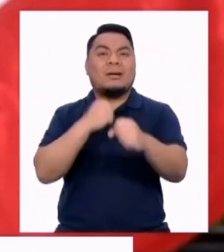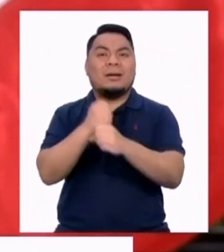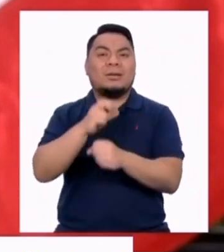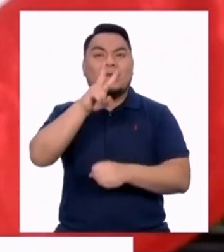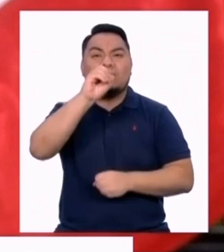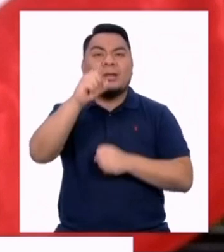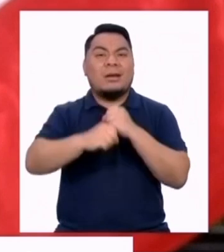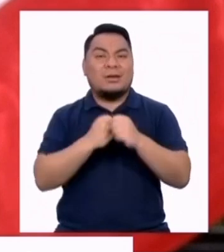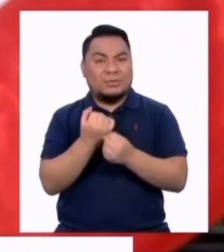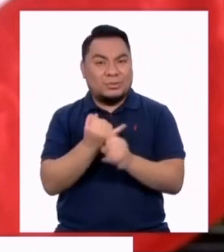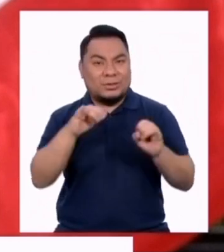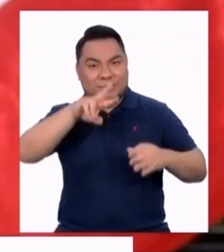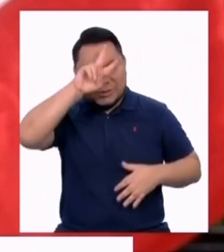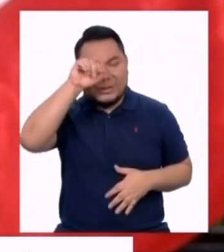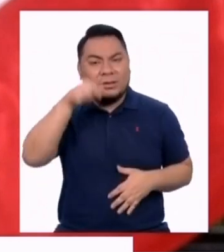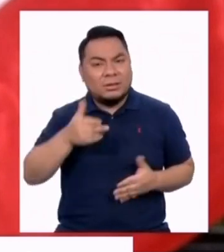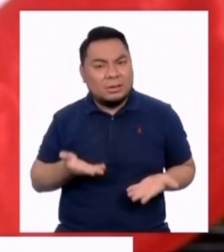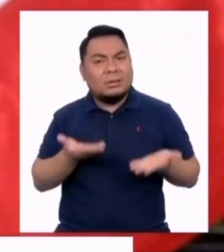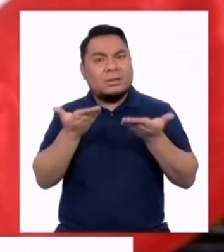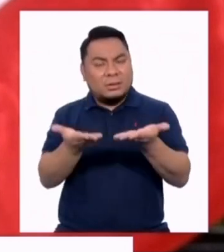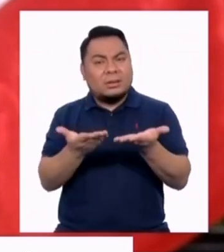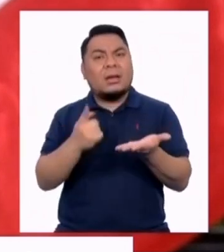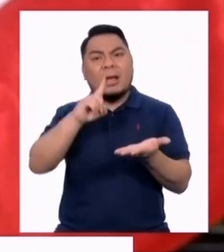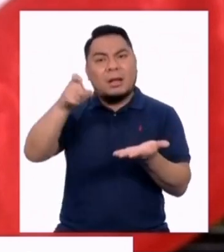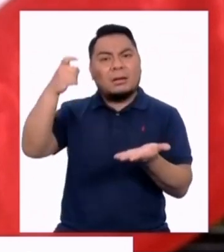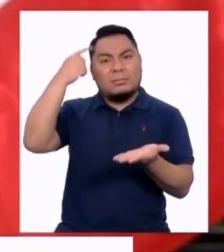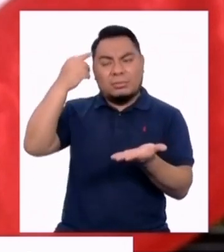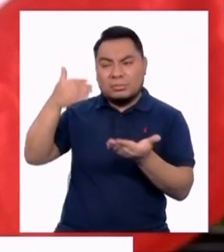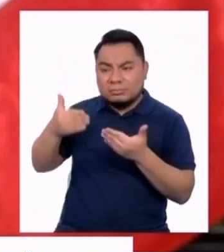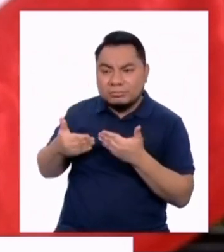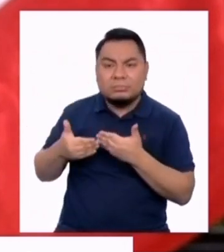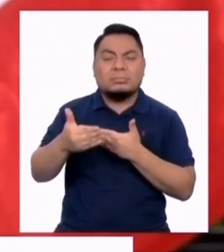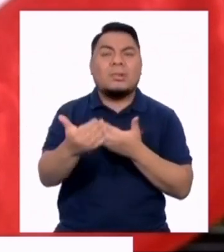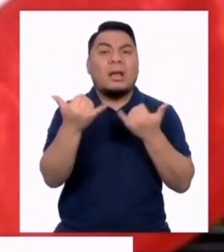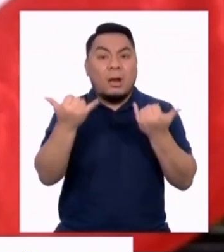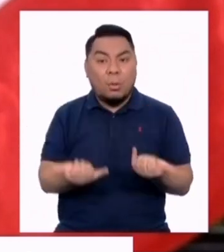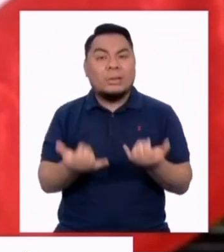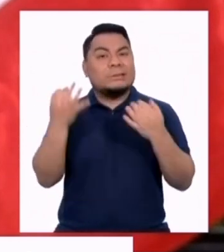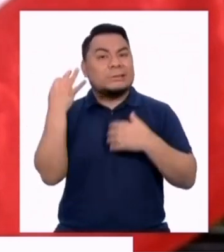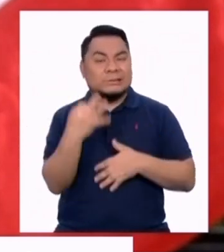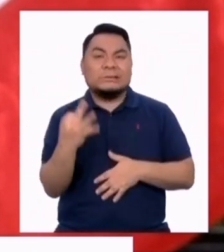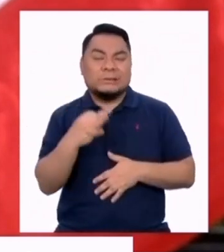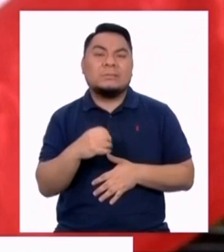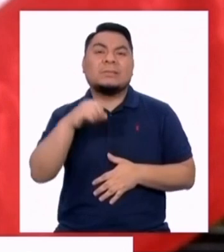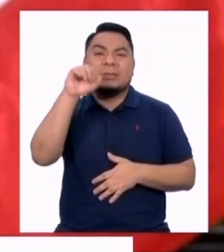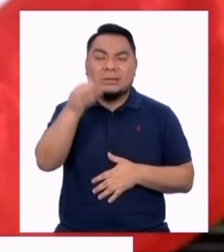para que hoy siempre al servicio de los ciudadanos